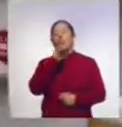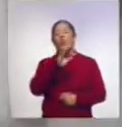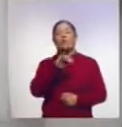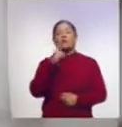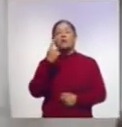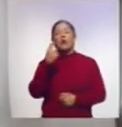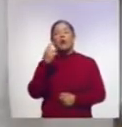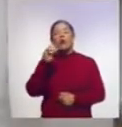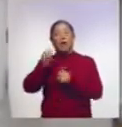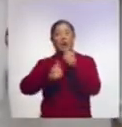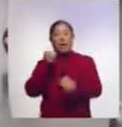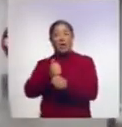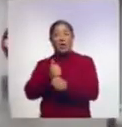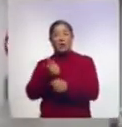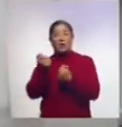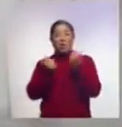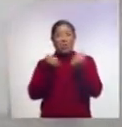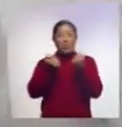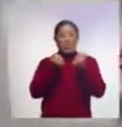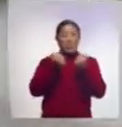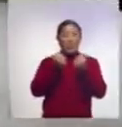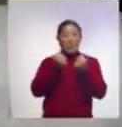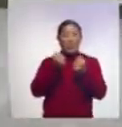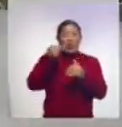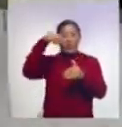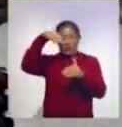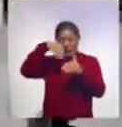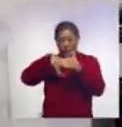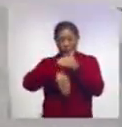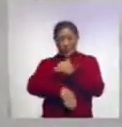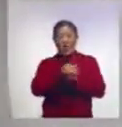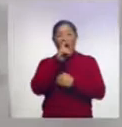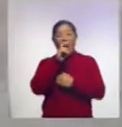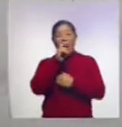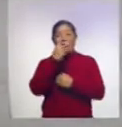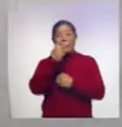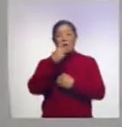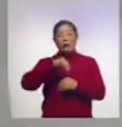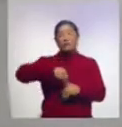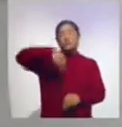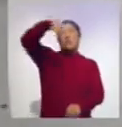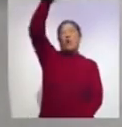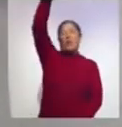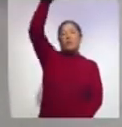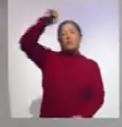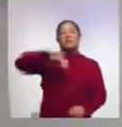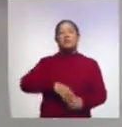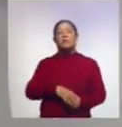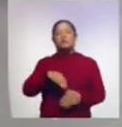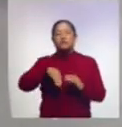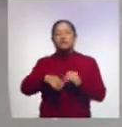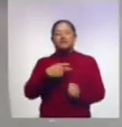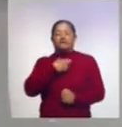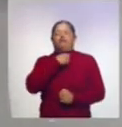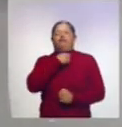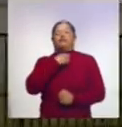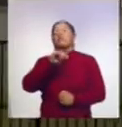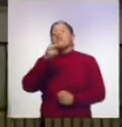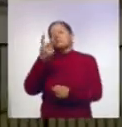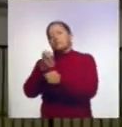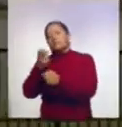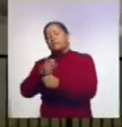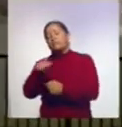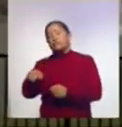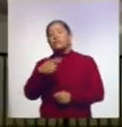ahogó cuando intentaba conducir su vehículo entre inundaciones que alcanzaron más de 2 metros de profundidad. La segunda fue un joven de 19 años que